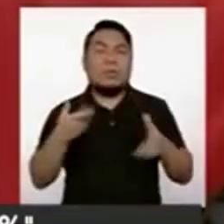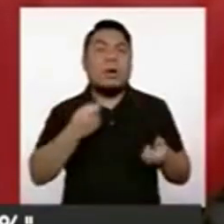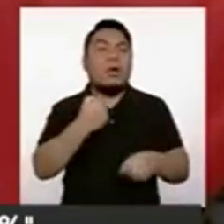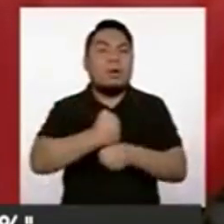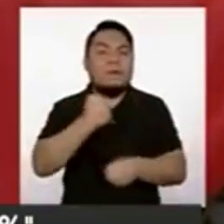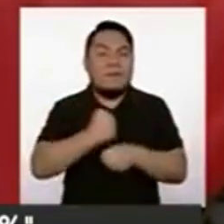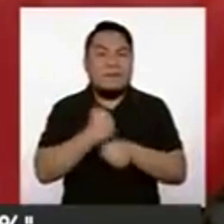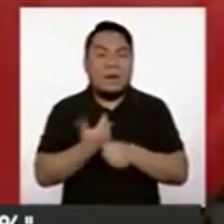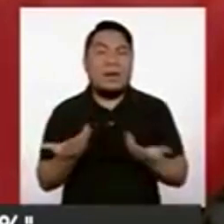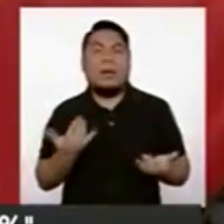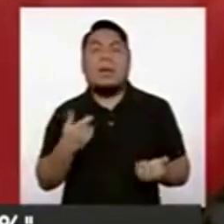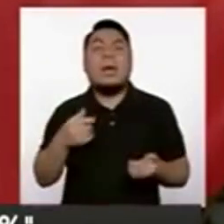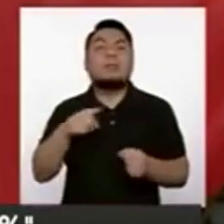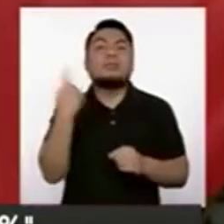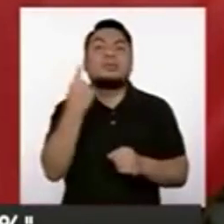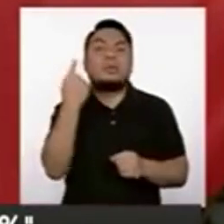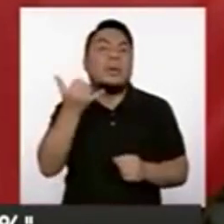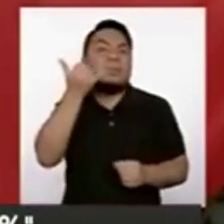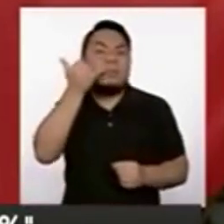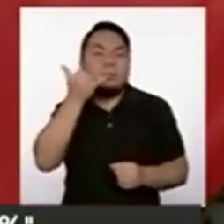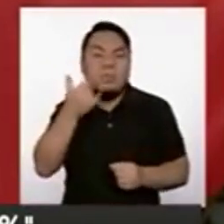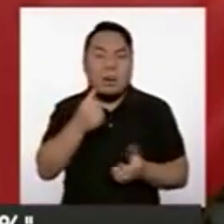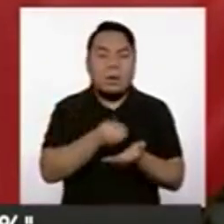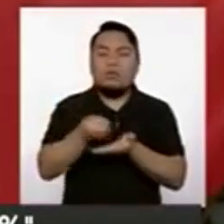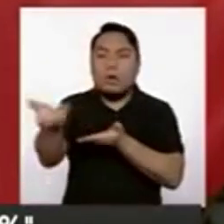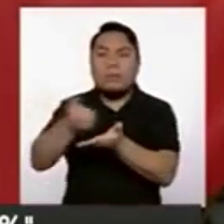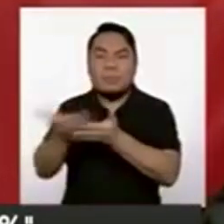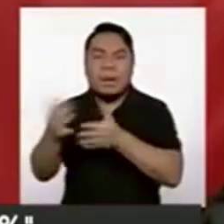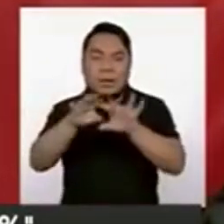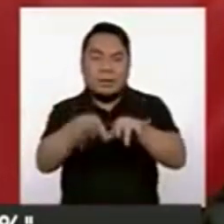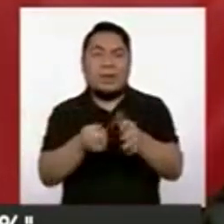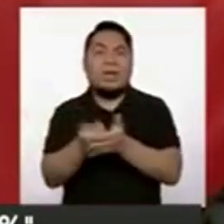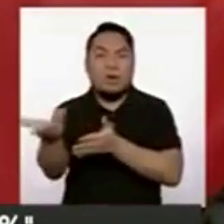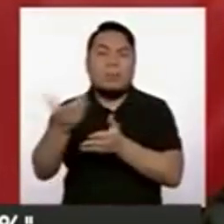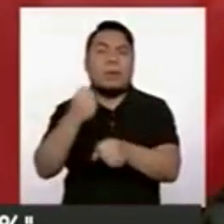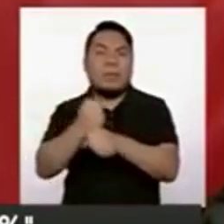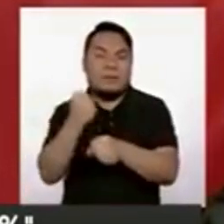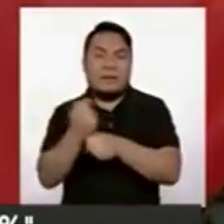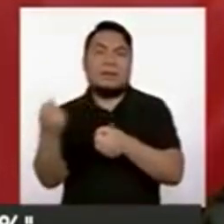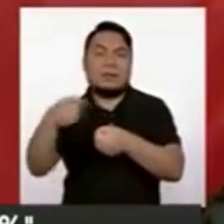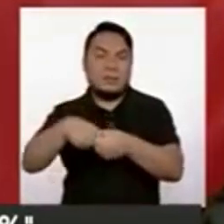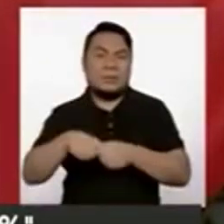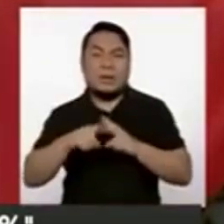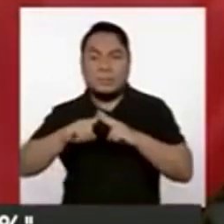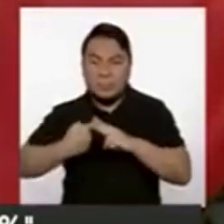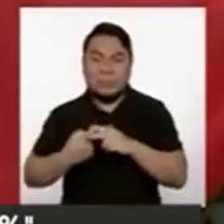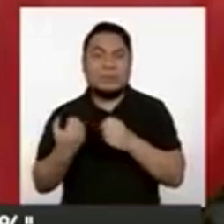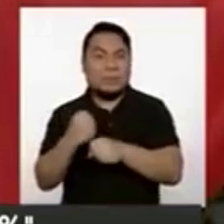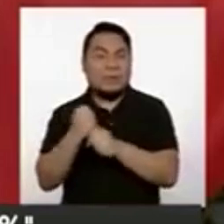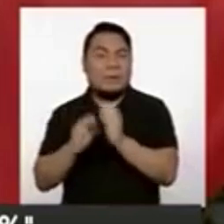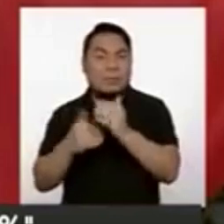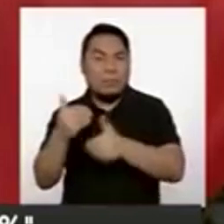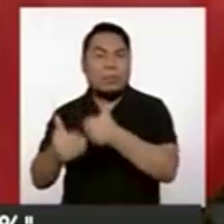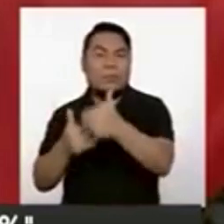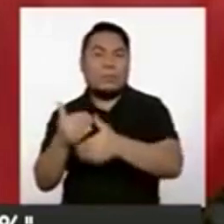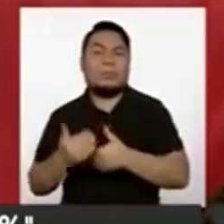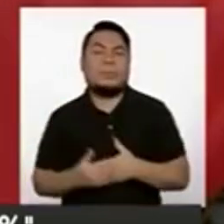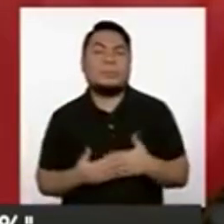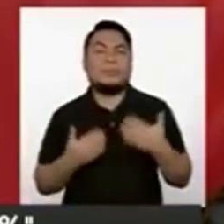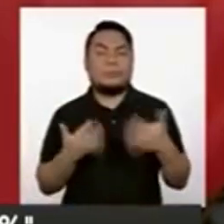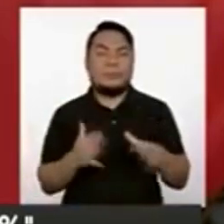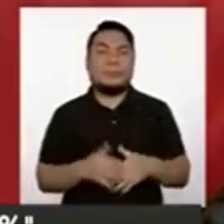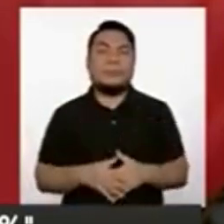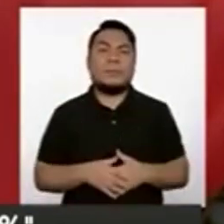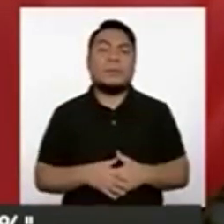la economía, a generar puestos de trabajo, pueden dar fe de ello. Es un inicio mucho más rápido y